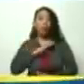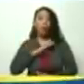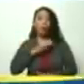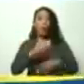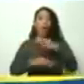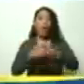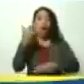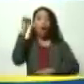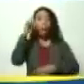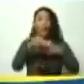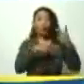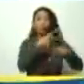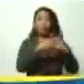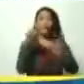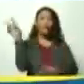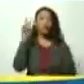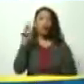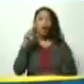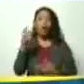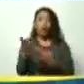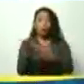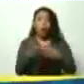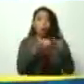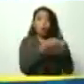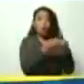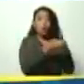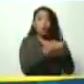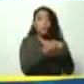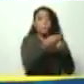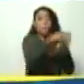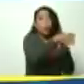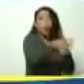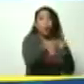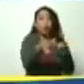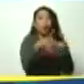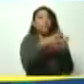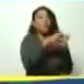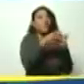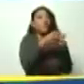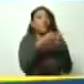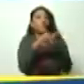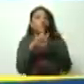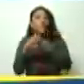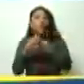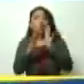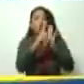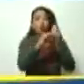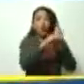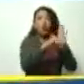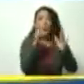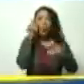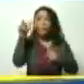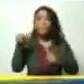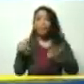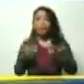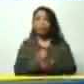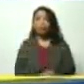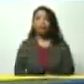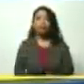venezolanas no puede ser para repartírselo este grupo de sanguijuelas y bandidos y ladrones y saqueadores